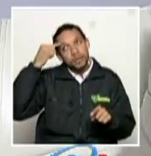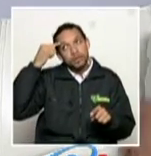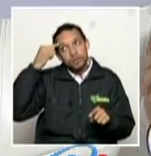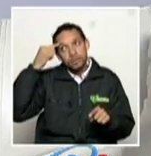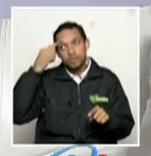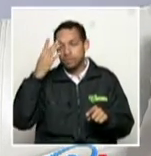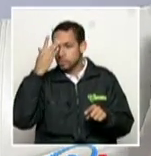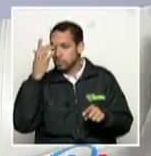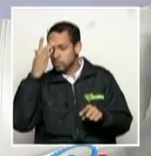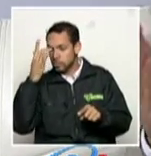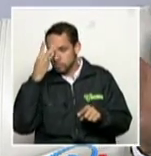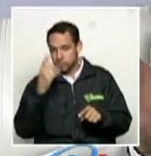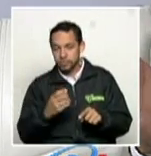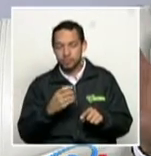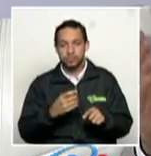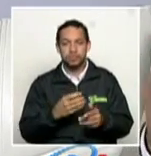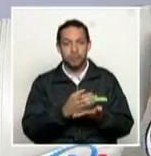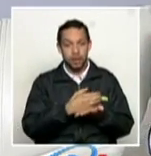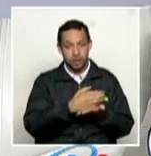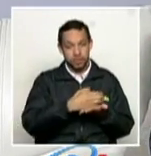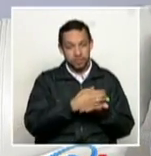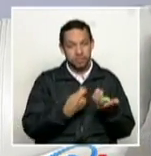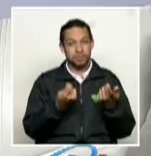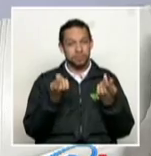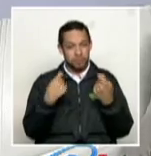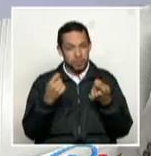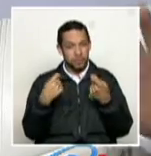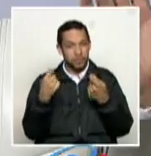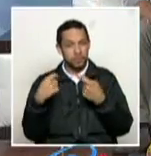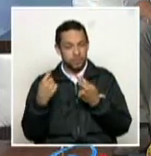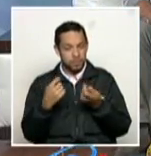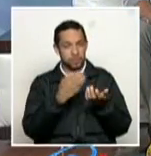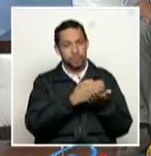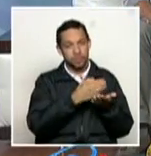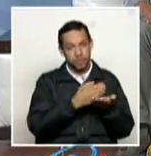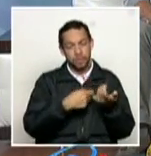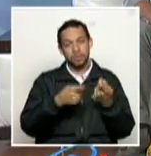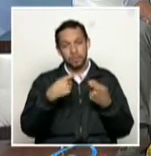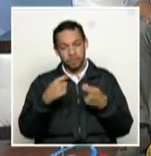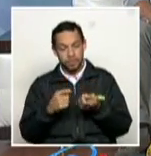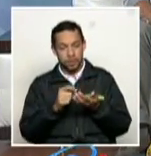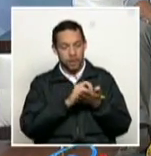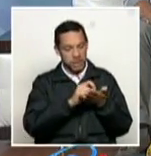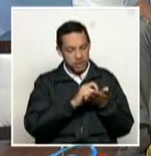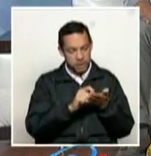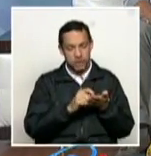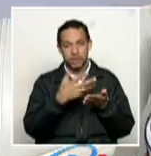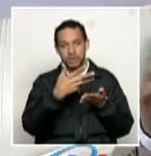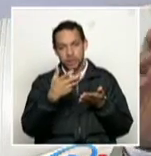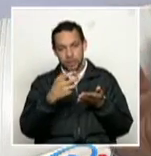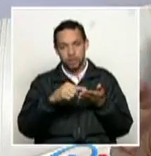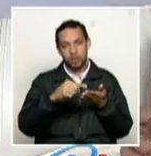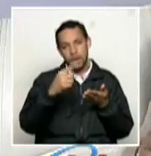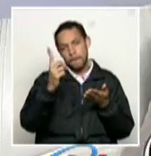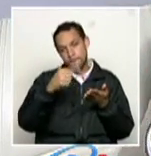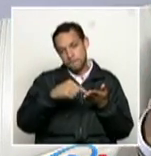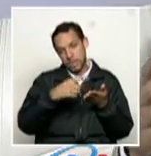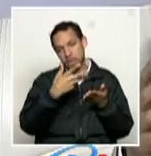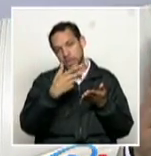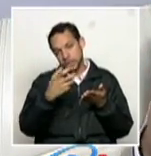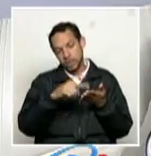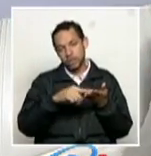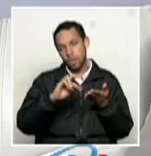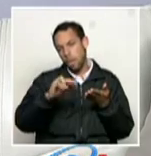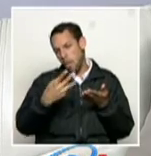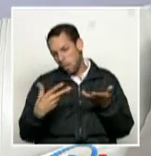una infección y le venden en la droguería un antibiótico que dice tantos miligramos? 500 miligramos y